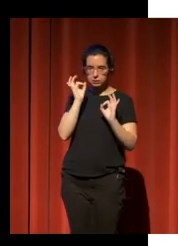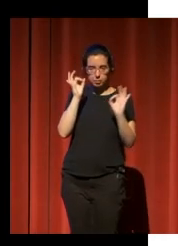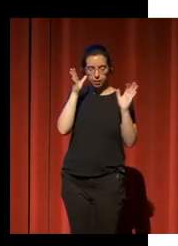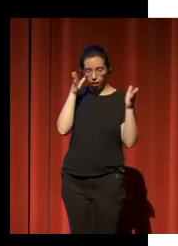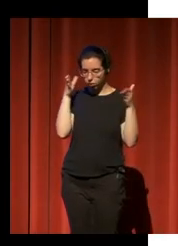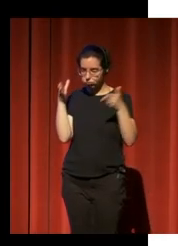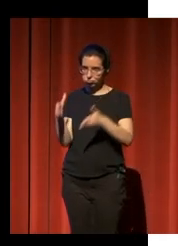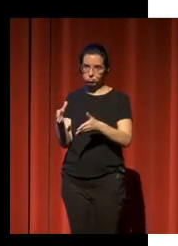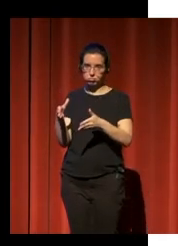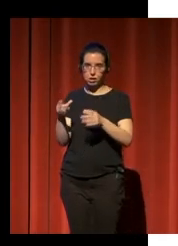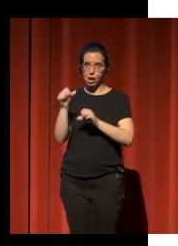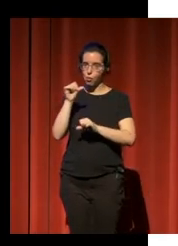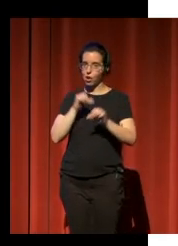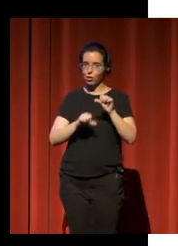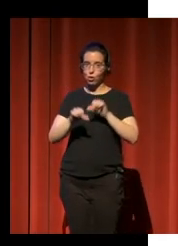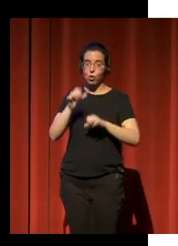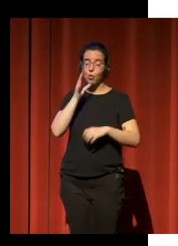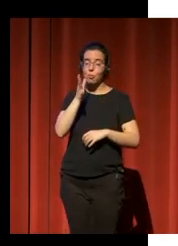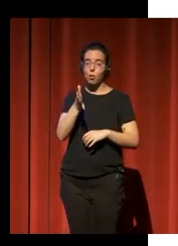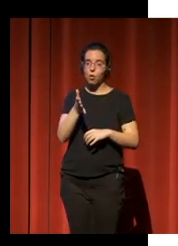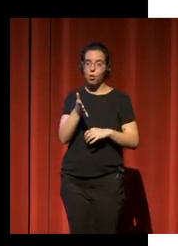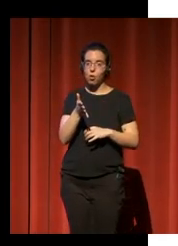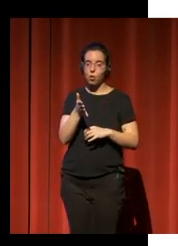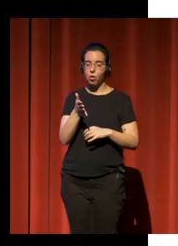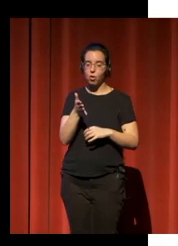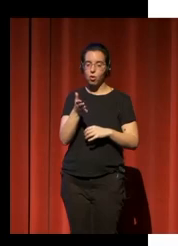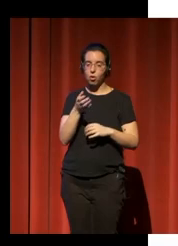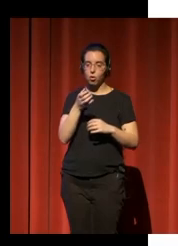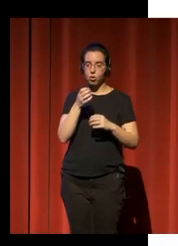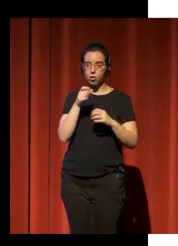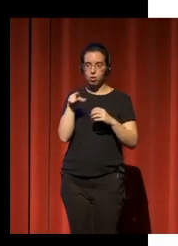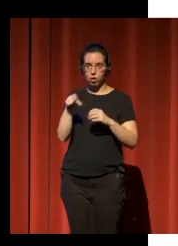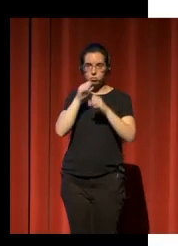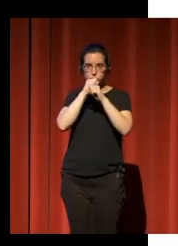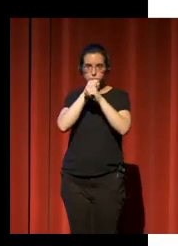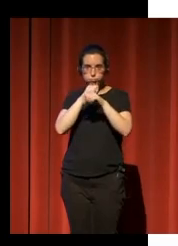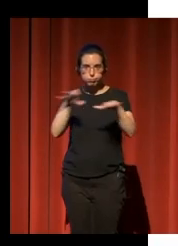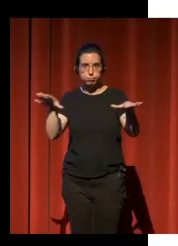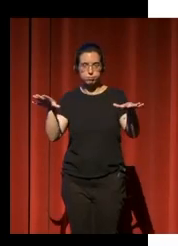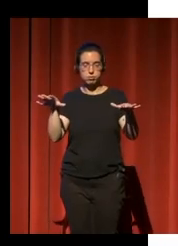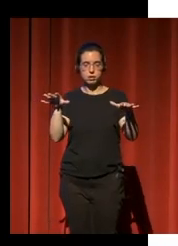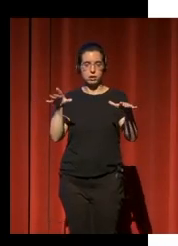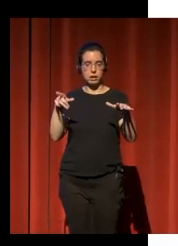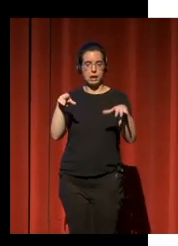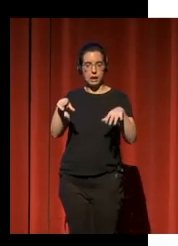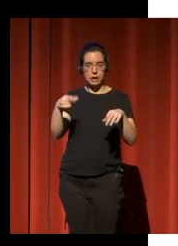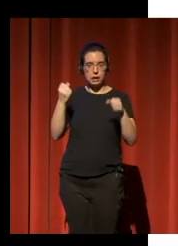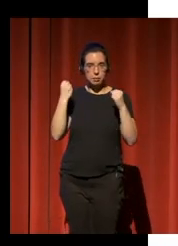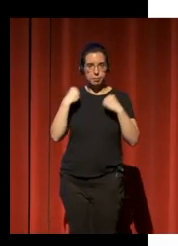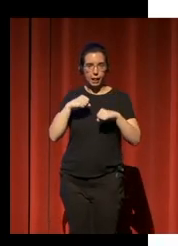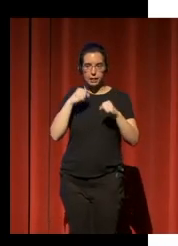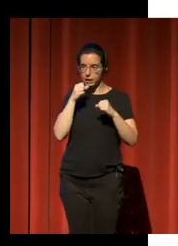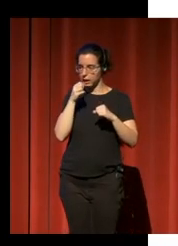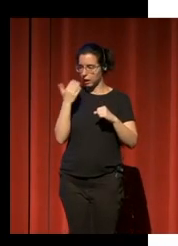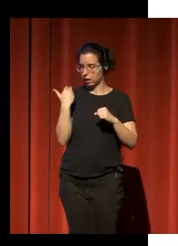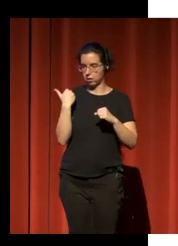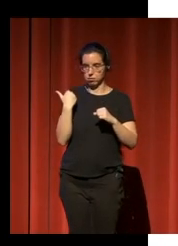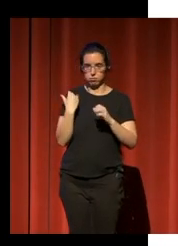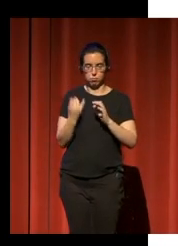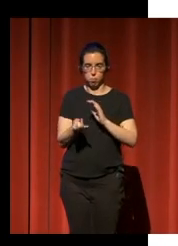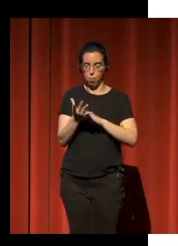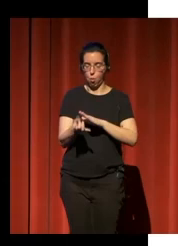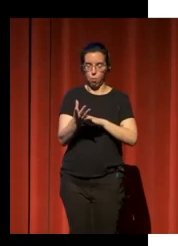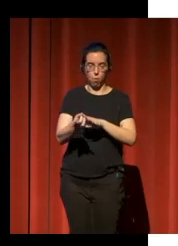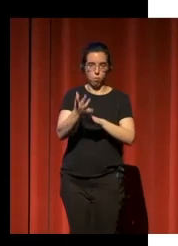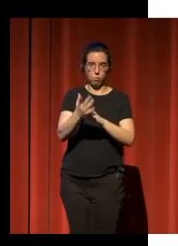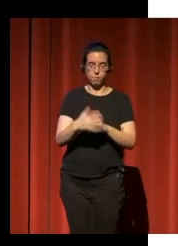eh Por eh la difusión que están teniendo y por ser una práctica muy emergente vale